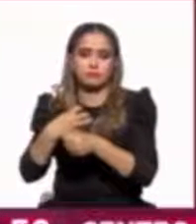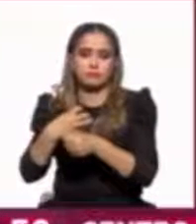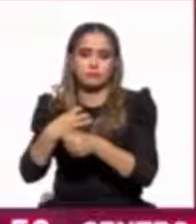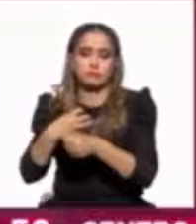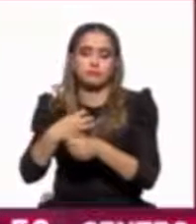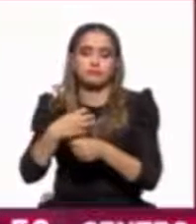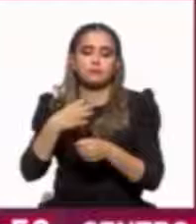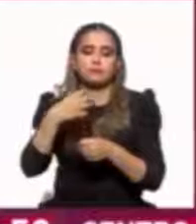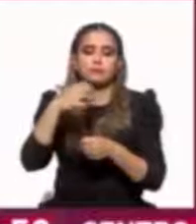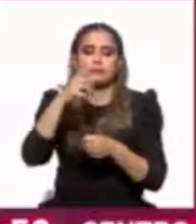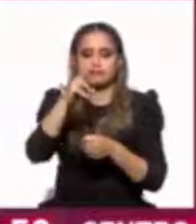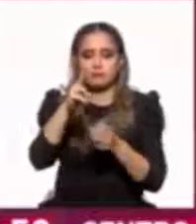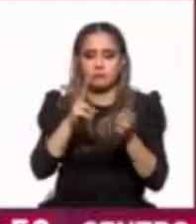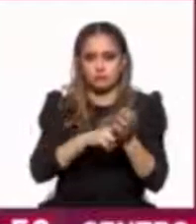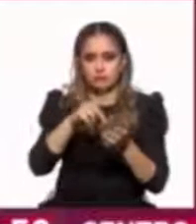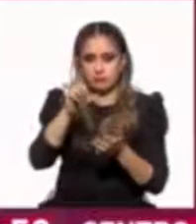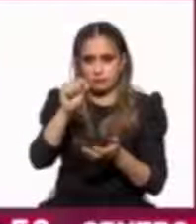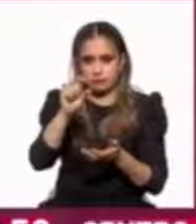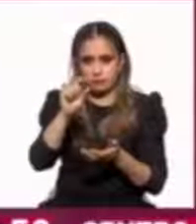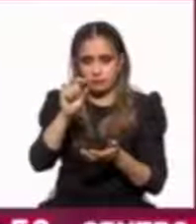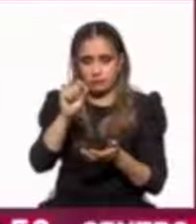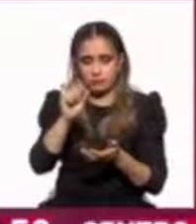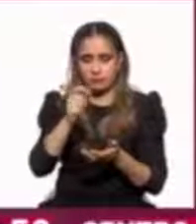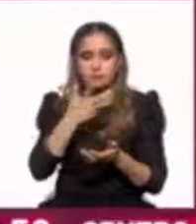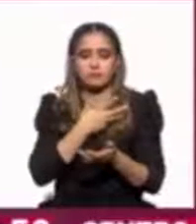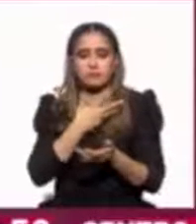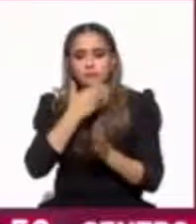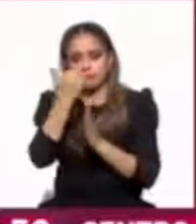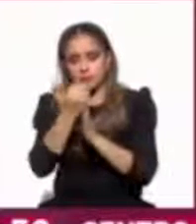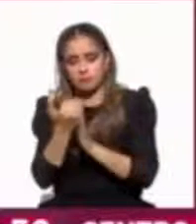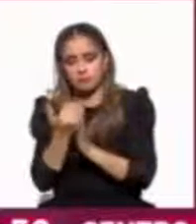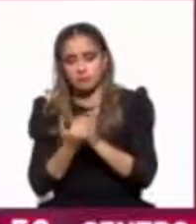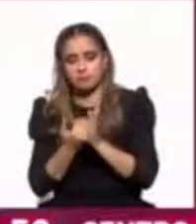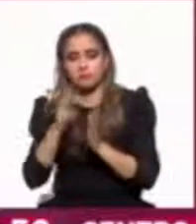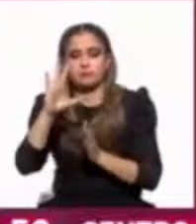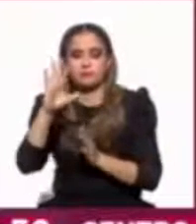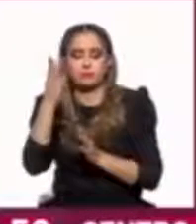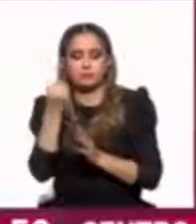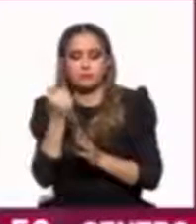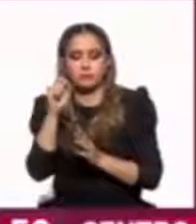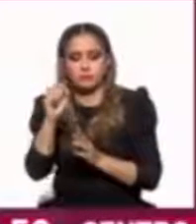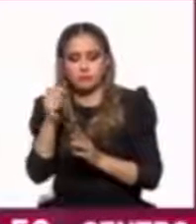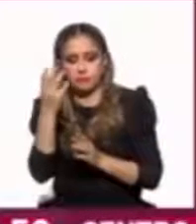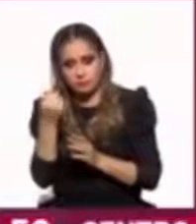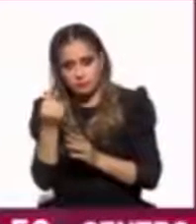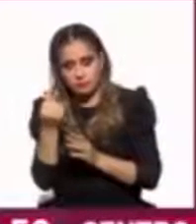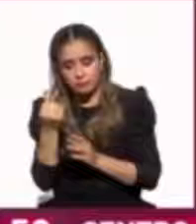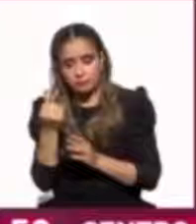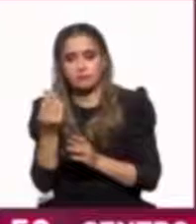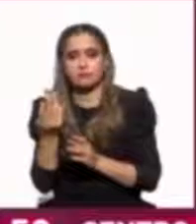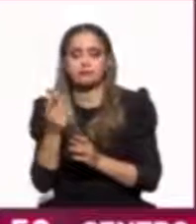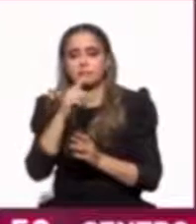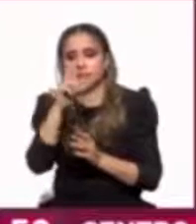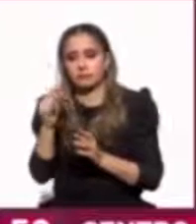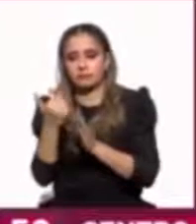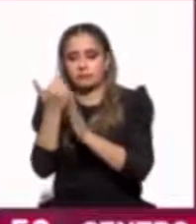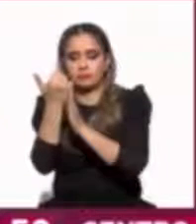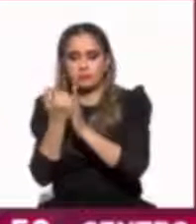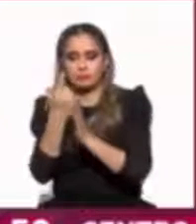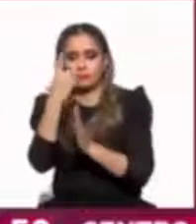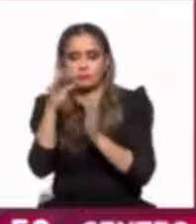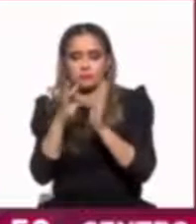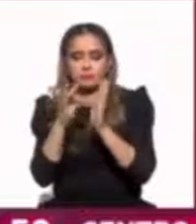el 2020, digamos, en este día baja a 59.9, ligeramente bajó un punto